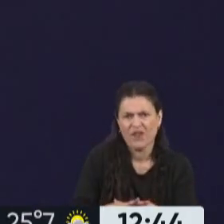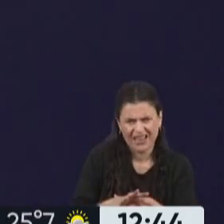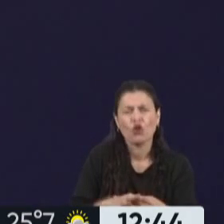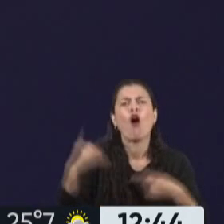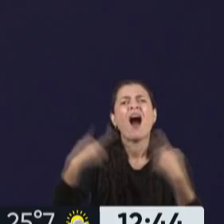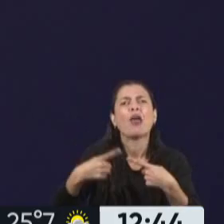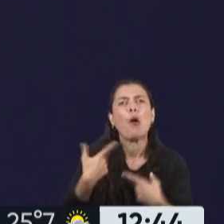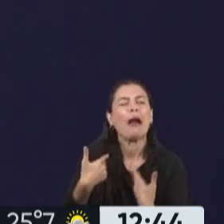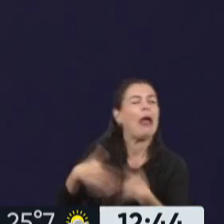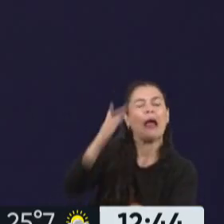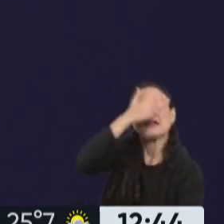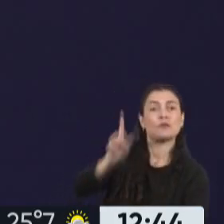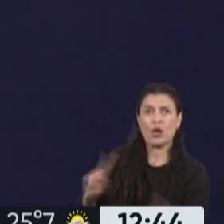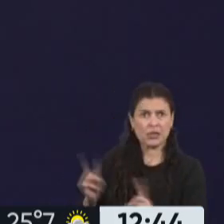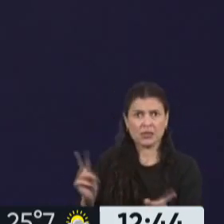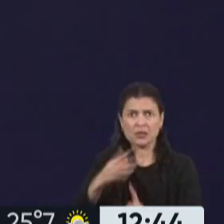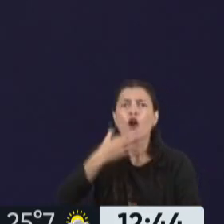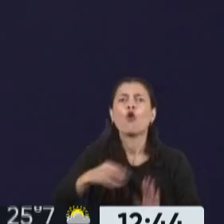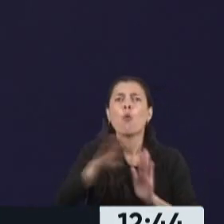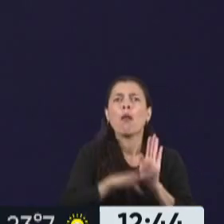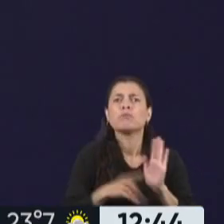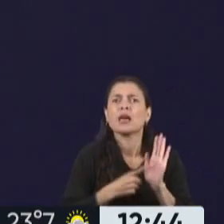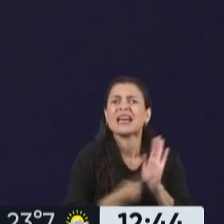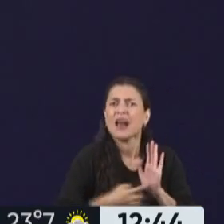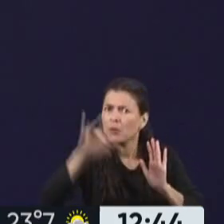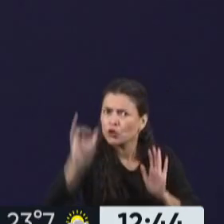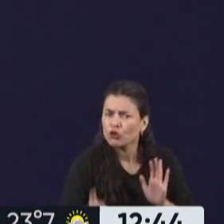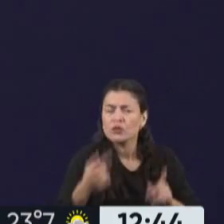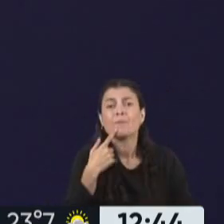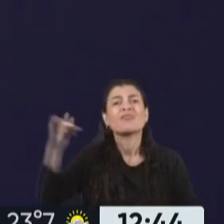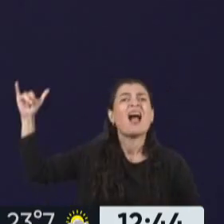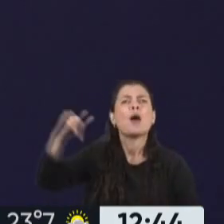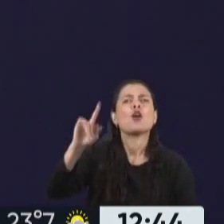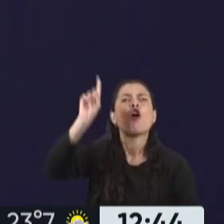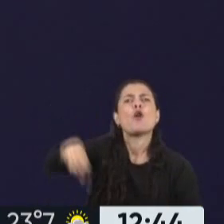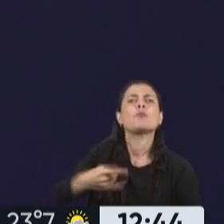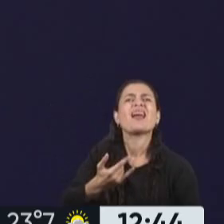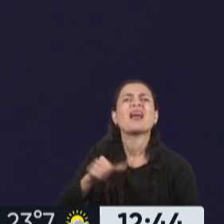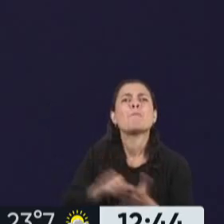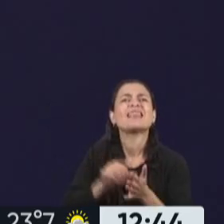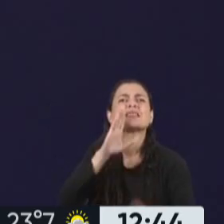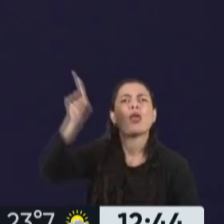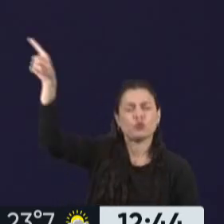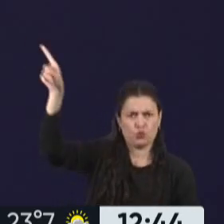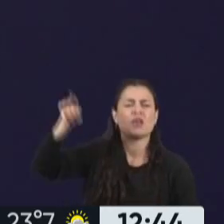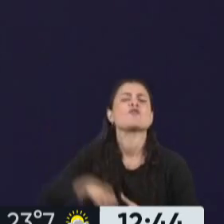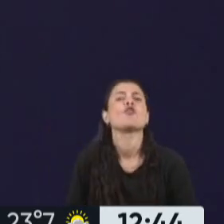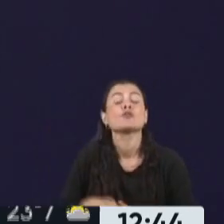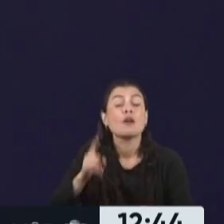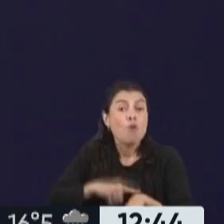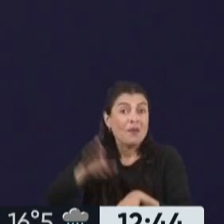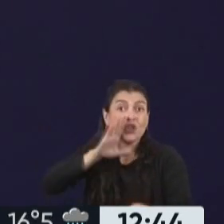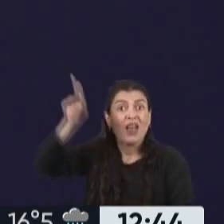protocolos, cumpliendo con la normativa. El avión provenía de Estados Unidos, de donde salió